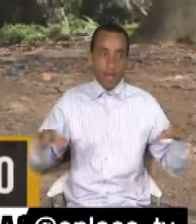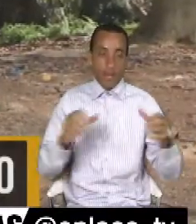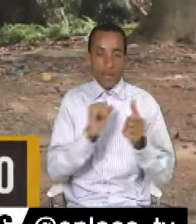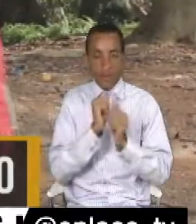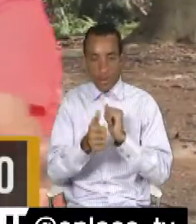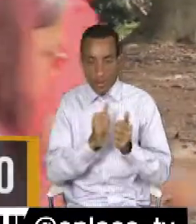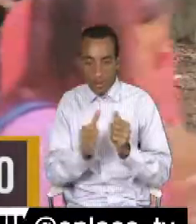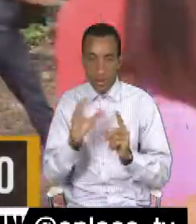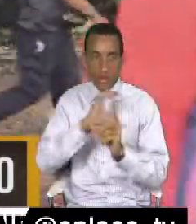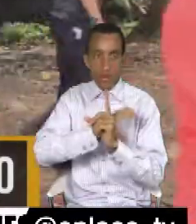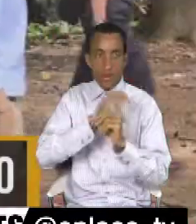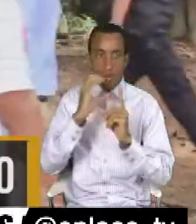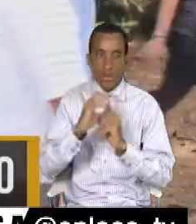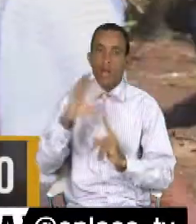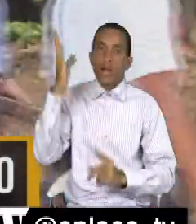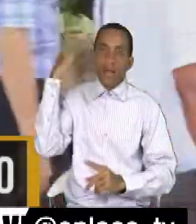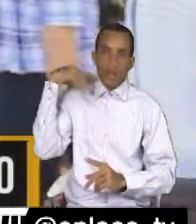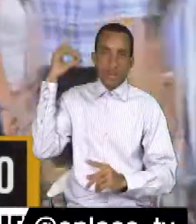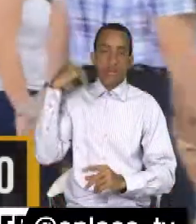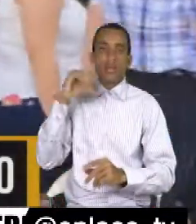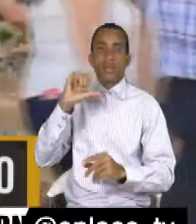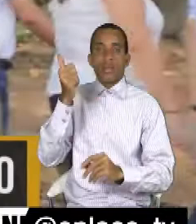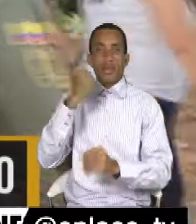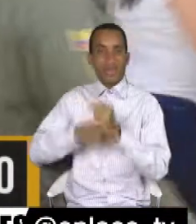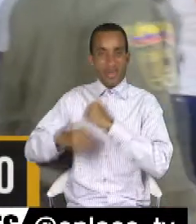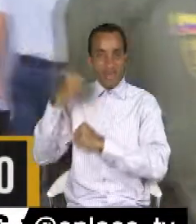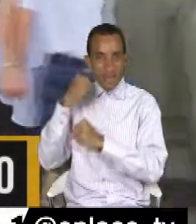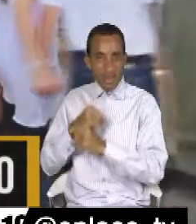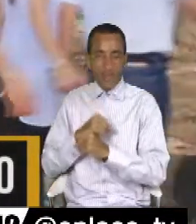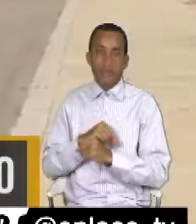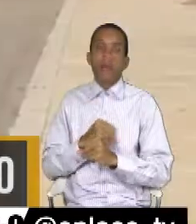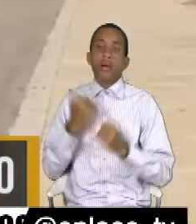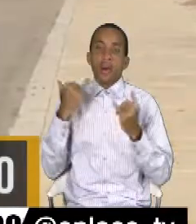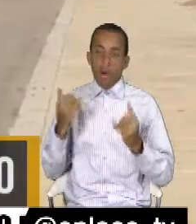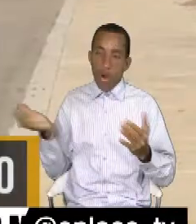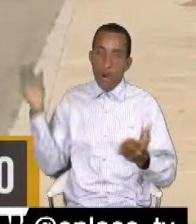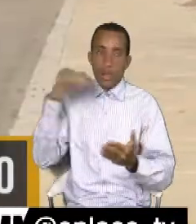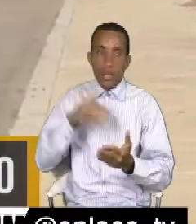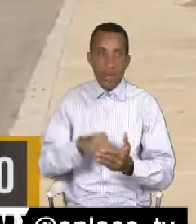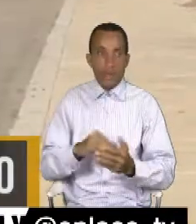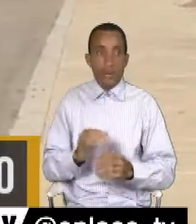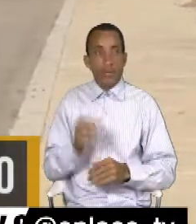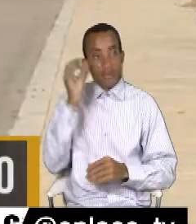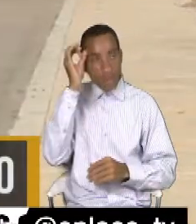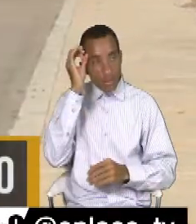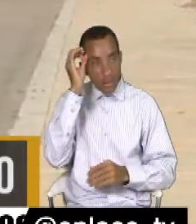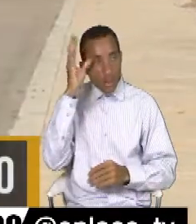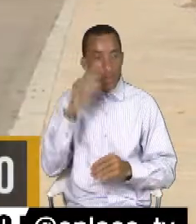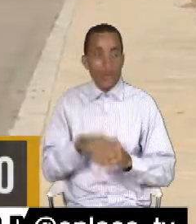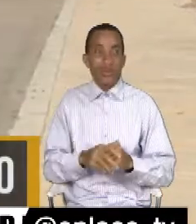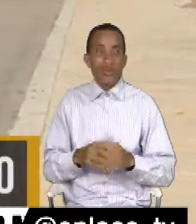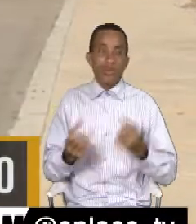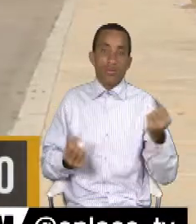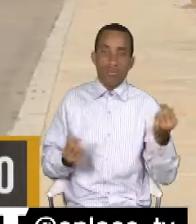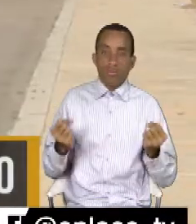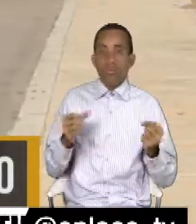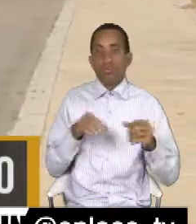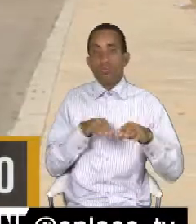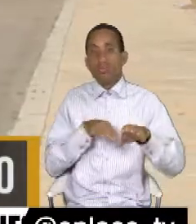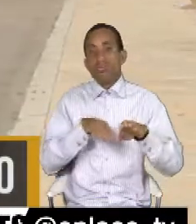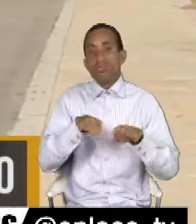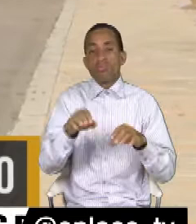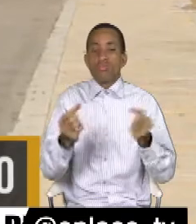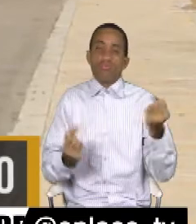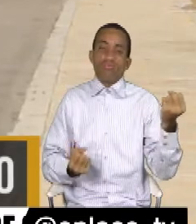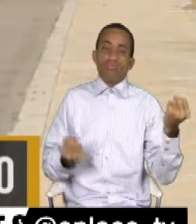que se desarrollaban hace más de una década volverán al malecón y el mandatario no descartó que se suspenda por la vía que circunda el Cristo